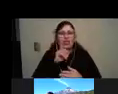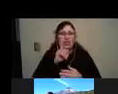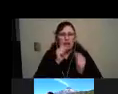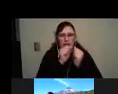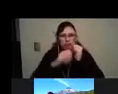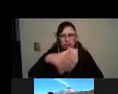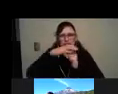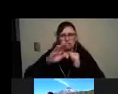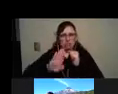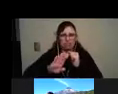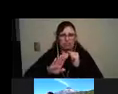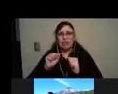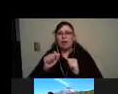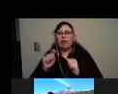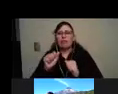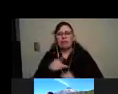tipo atáxica.